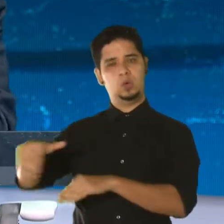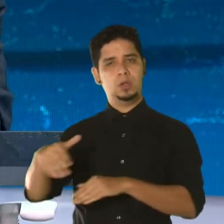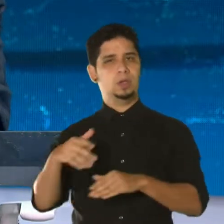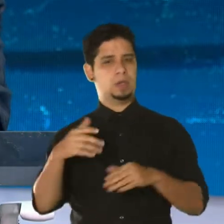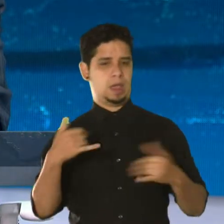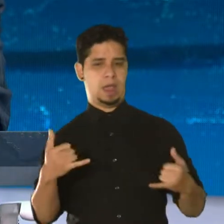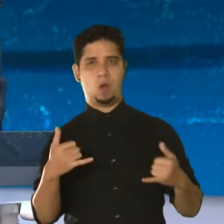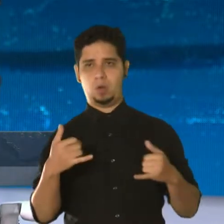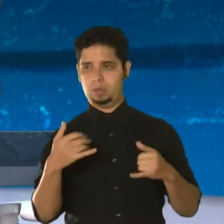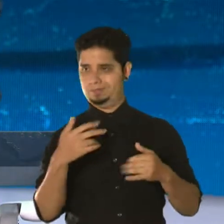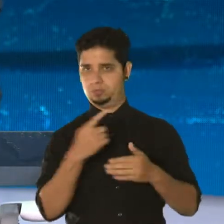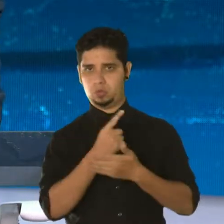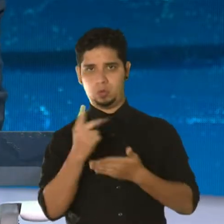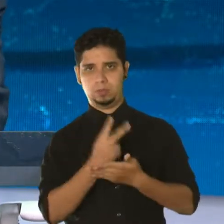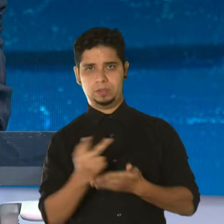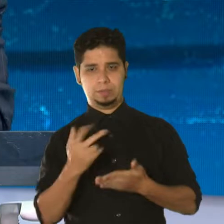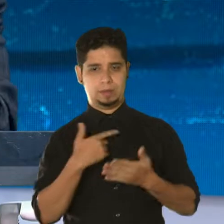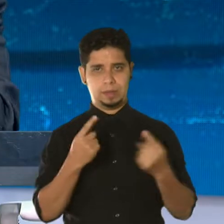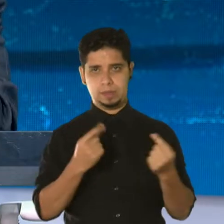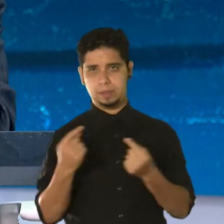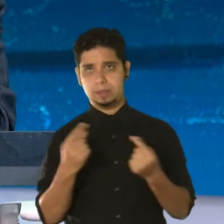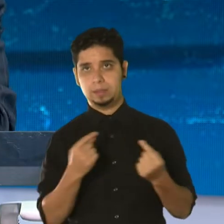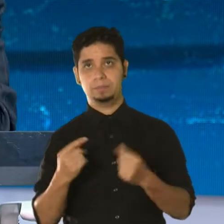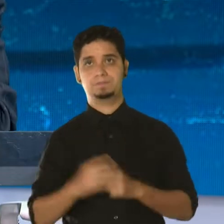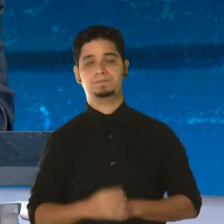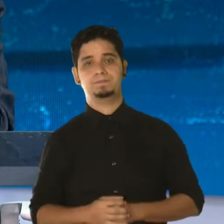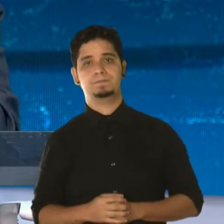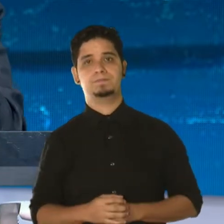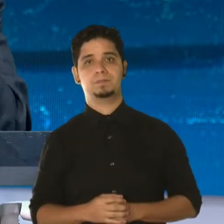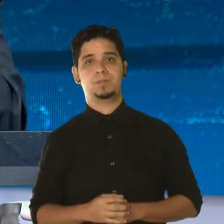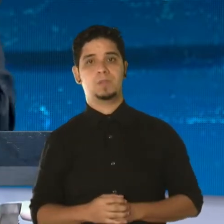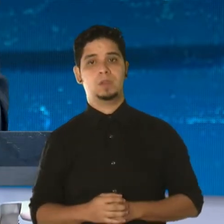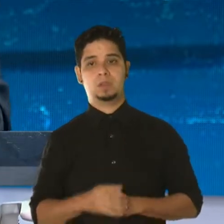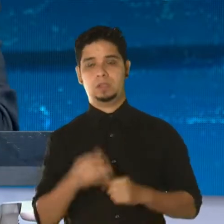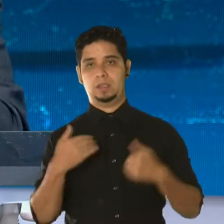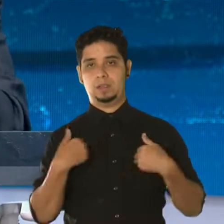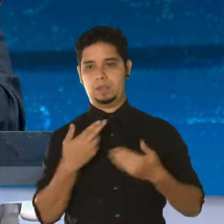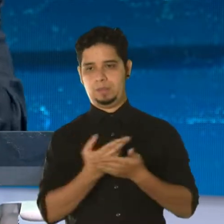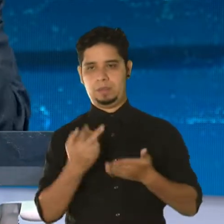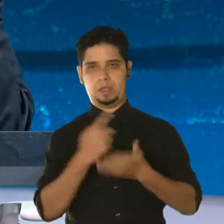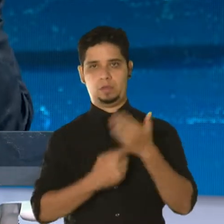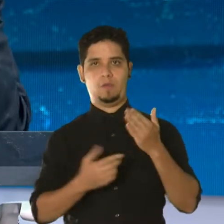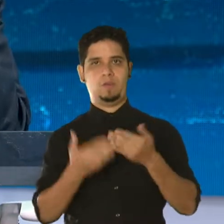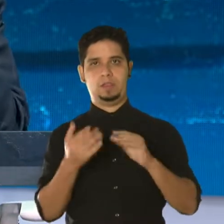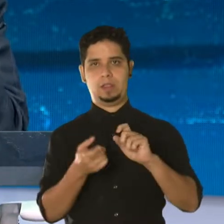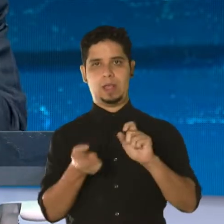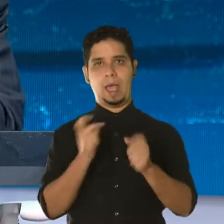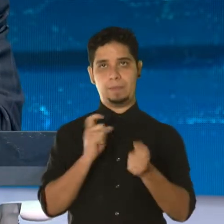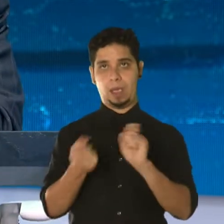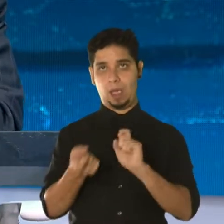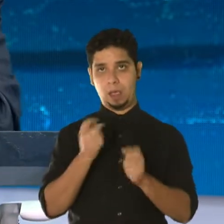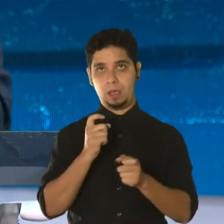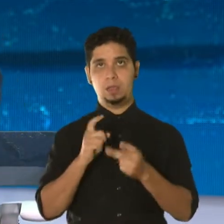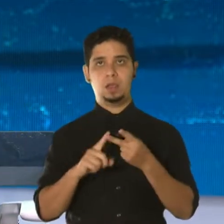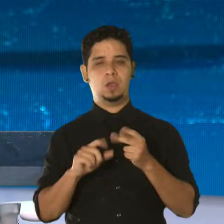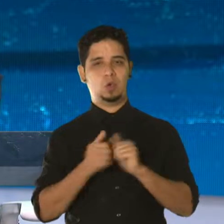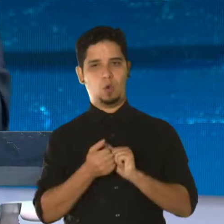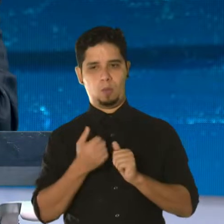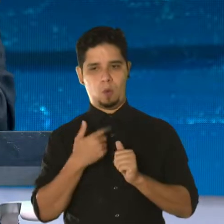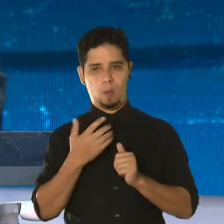herramientas que van con esta nueva economía son herramientas que tienen que ser dinámicas, es un concepto como de